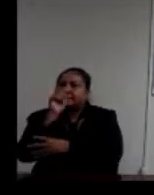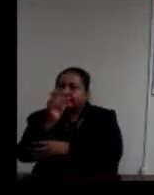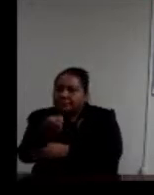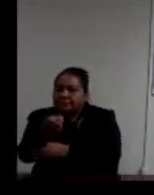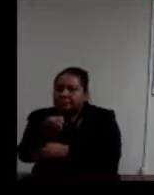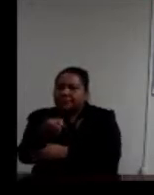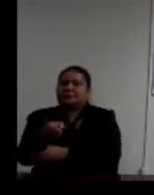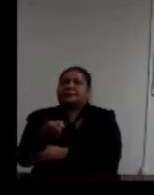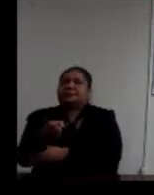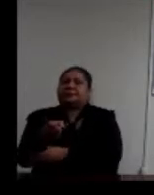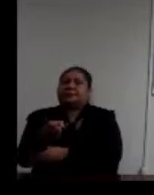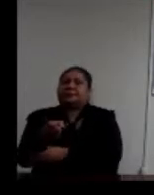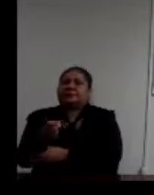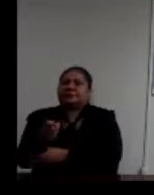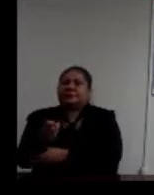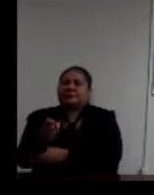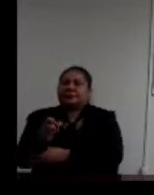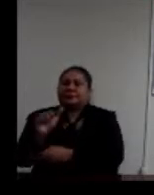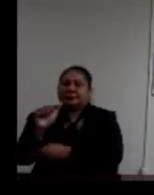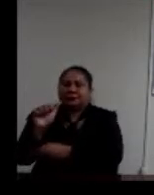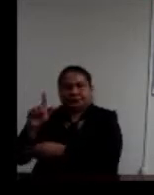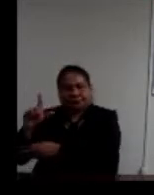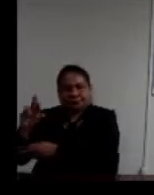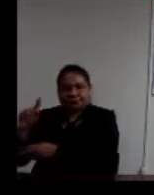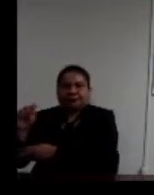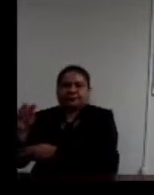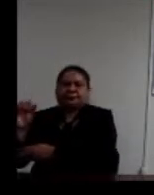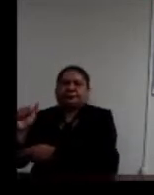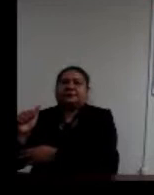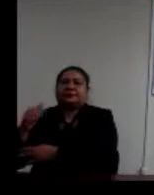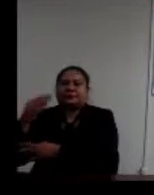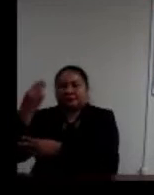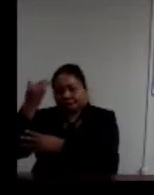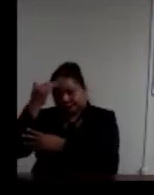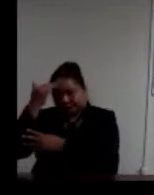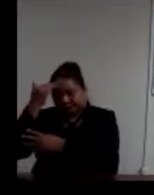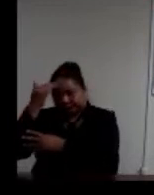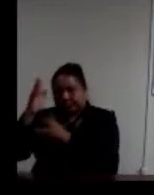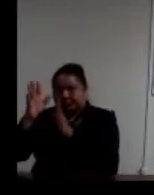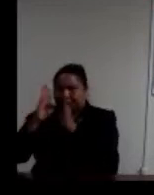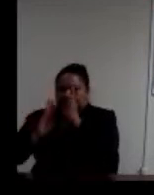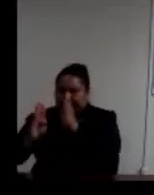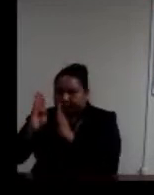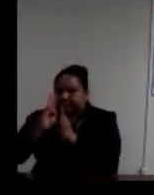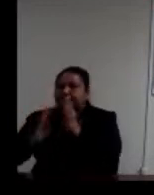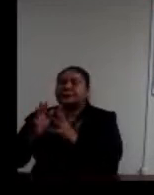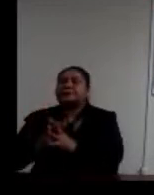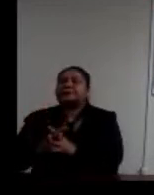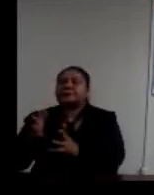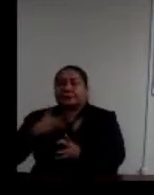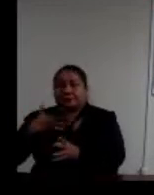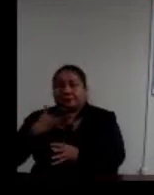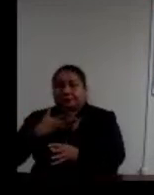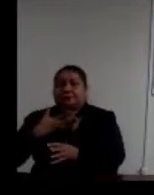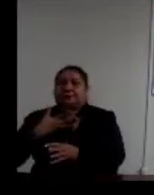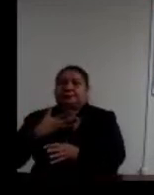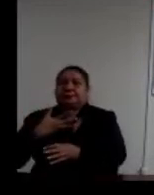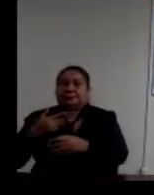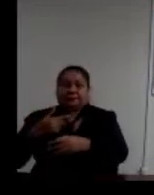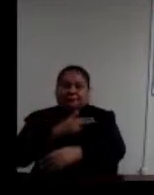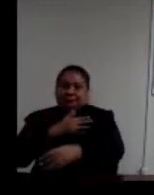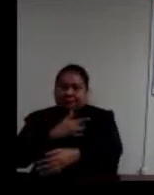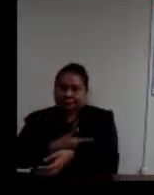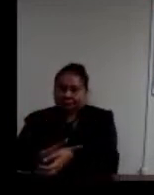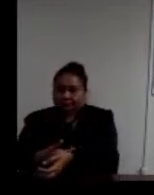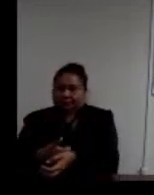Que puede ser alteraciones, sabemos que es una alteración neurobiológica que tiene una gran carga genética y